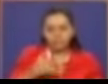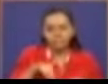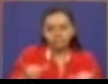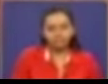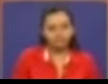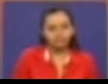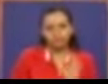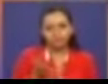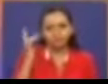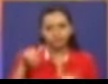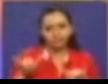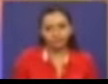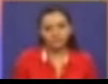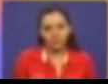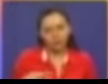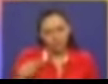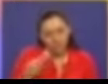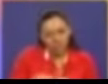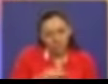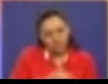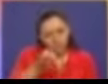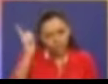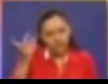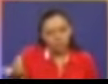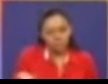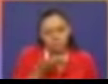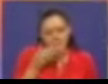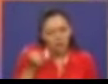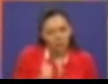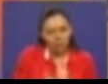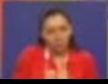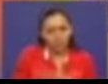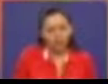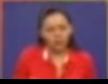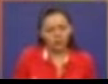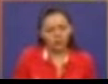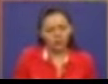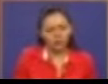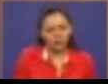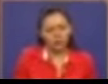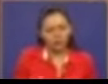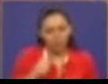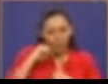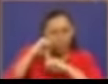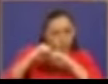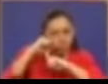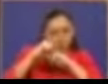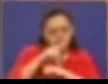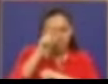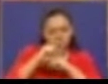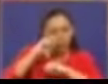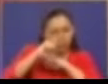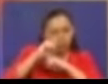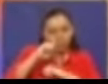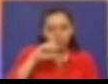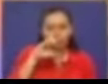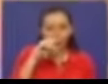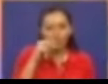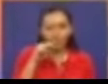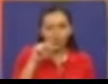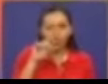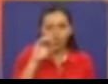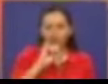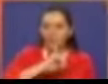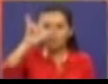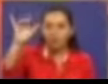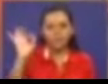egoísmos y permitan la participación de nuestros mejores deportistas. ¿Cómo es posible que un boxeador como Carlos Góndora no haya